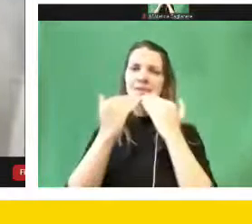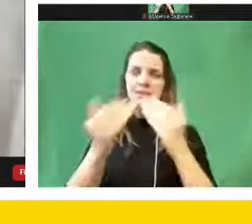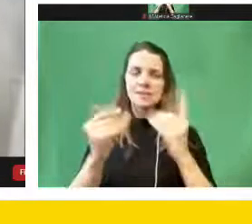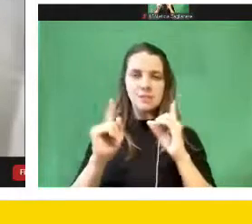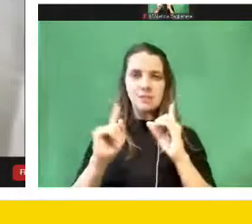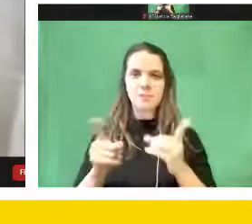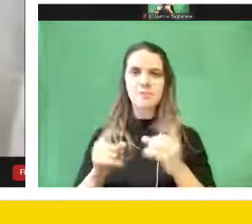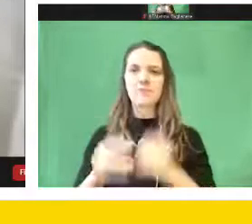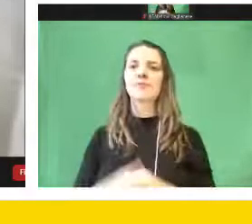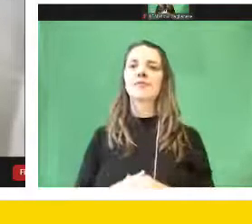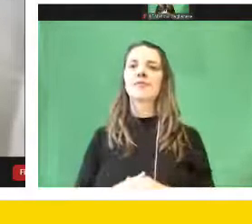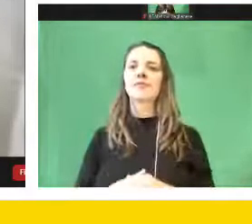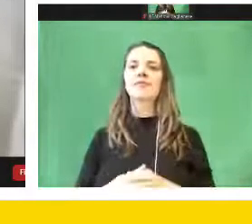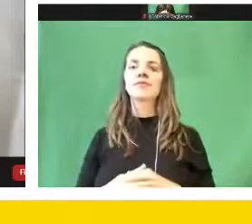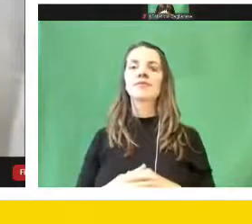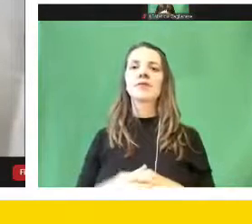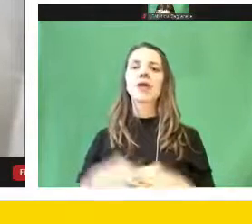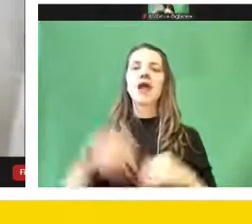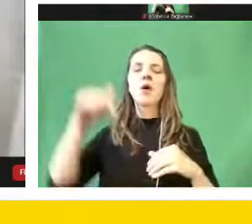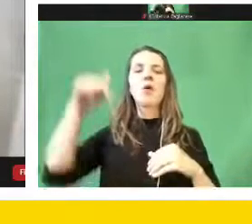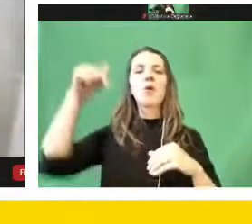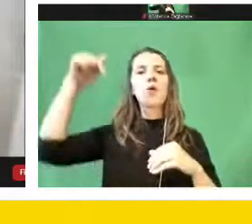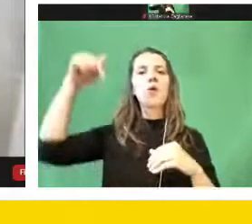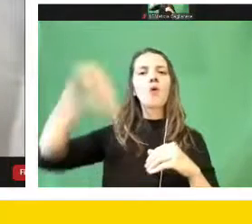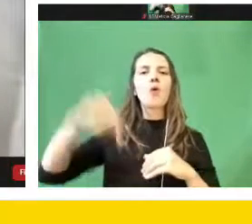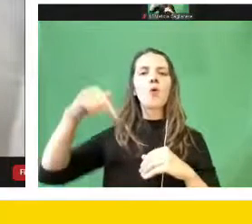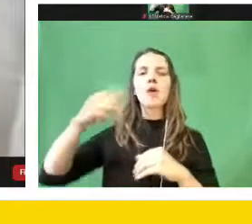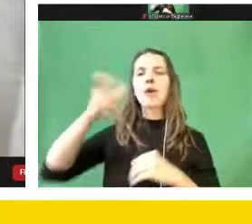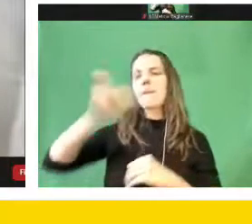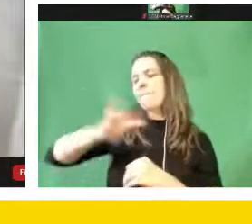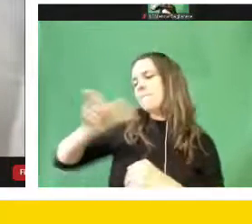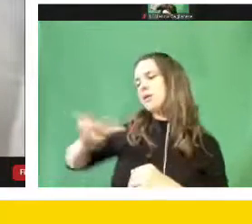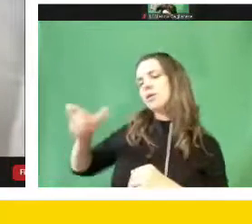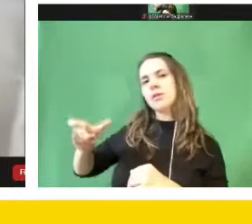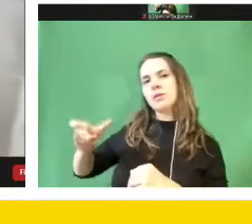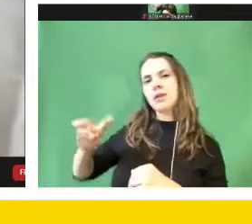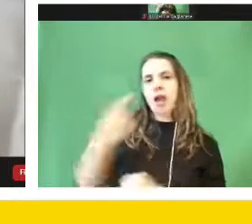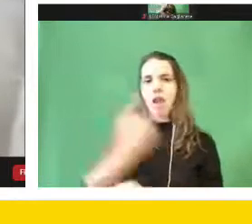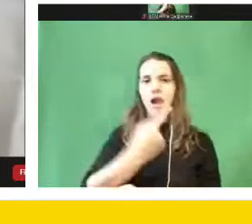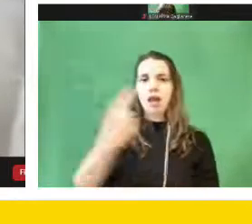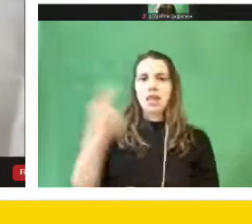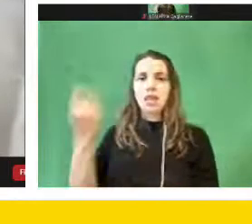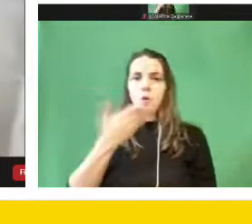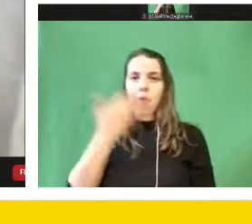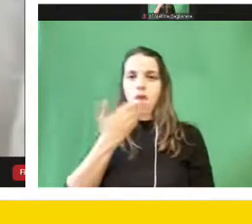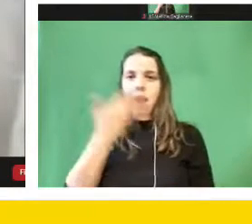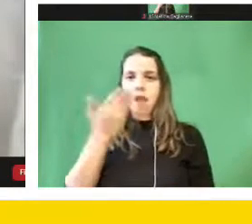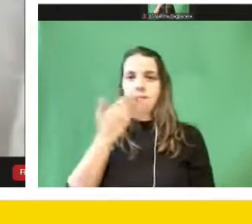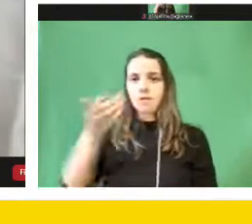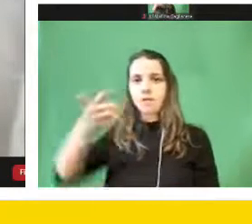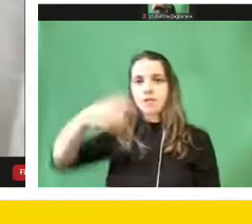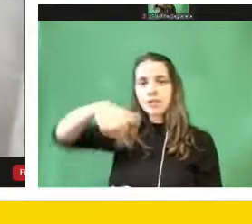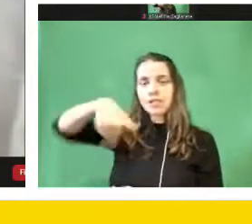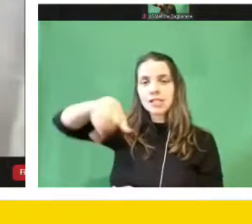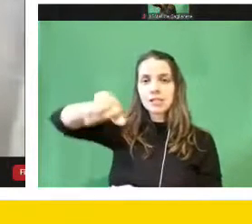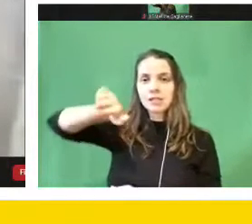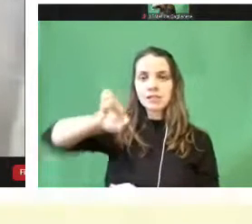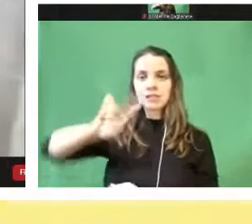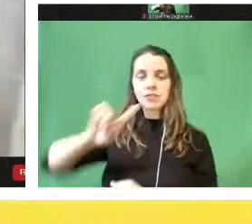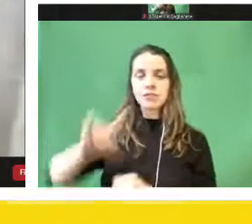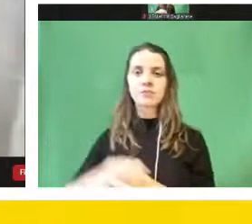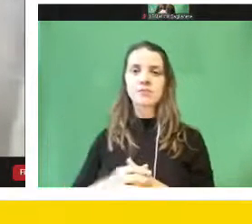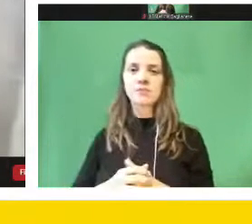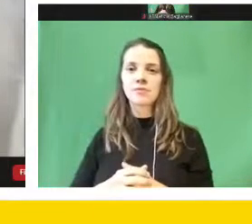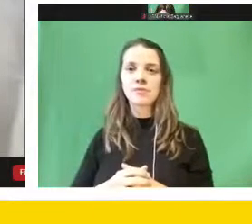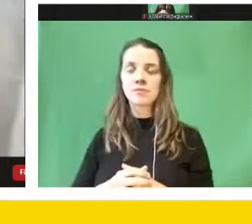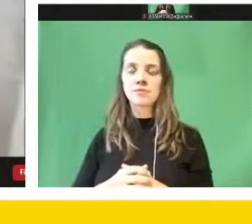las posiciones y en toda la temática que se fue tratando, ¿no? Hay ejemplos, como los ejemplos que